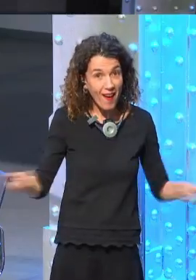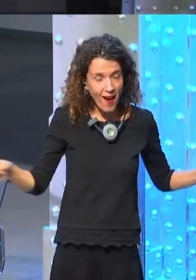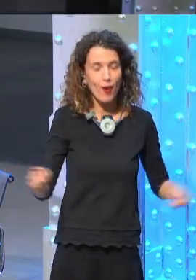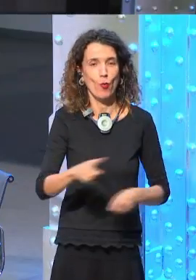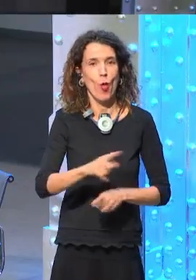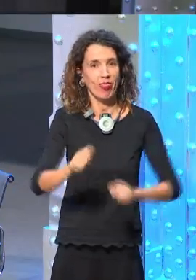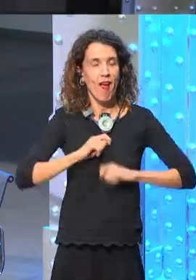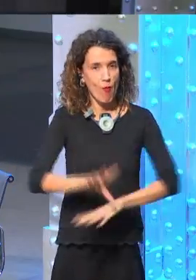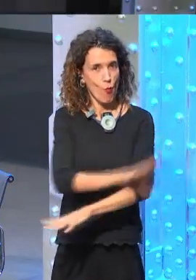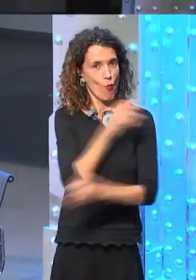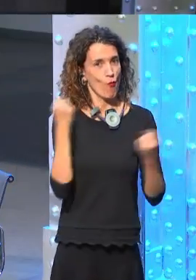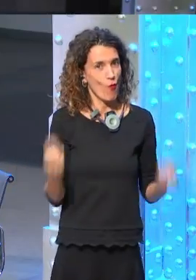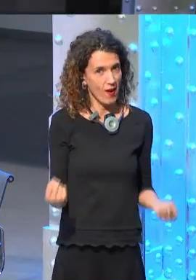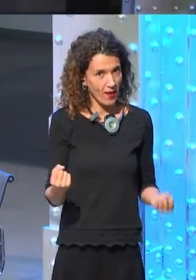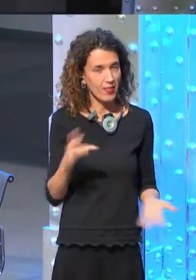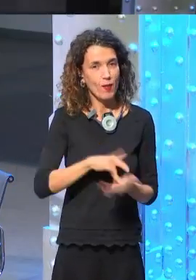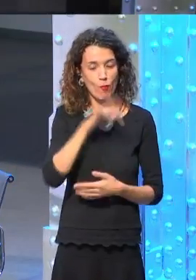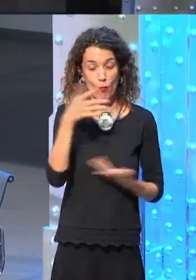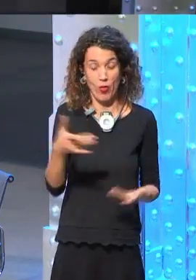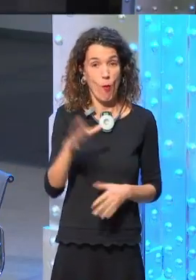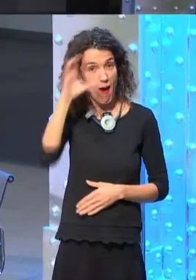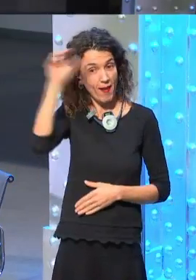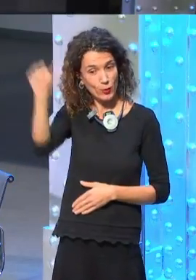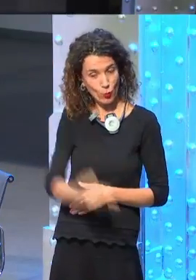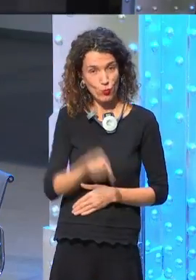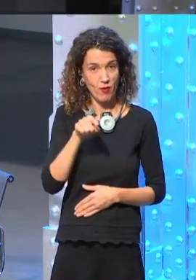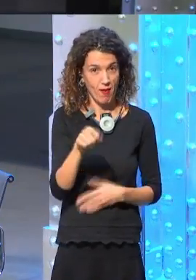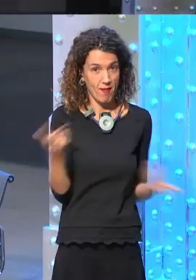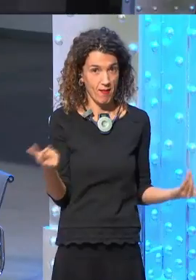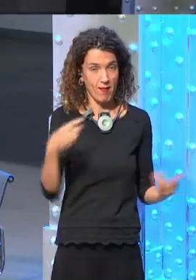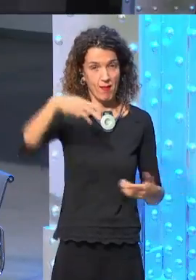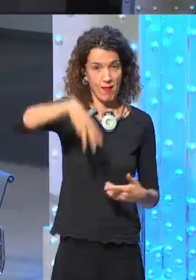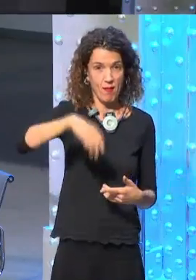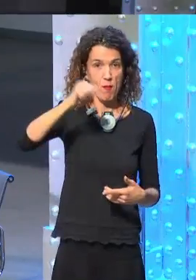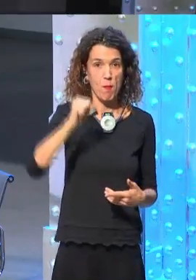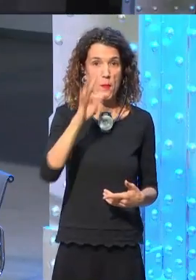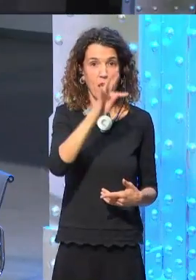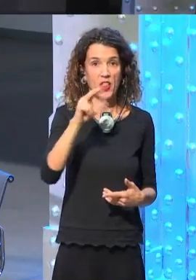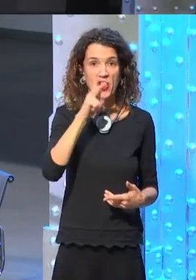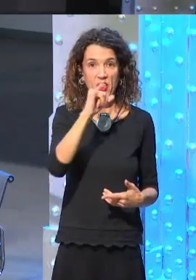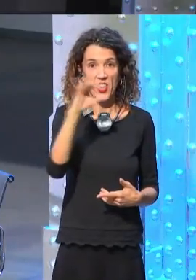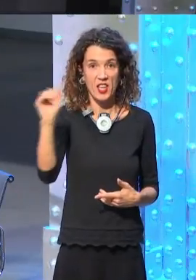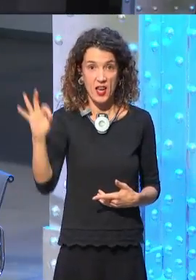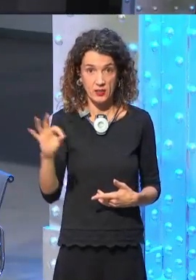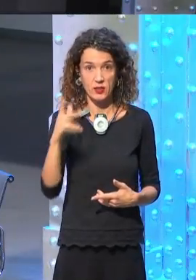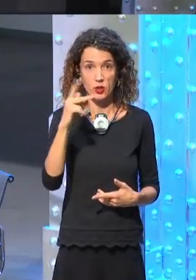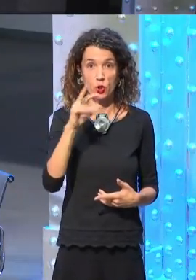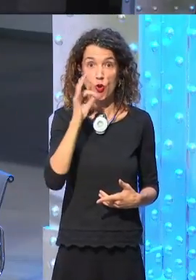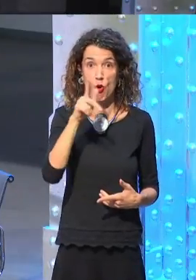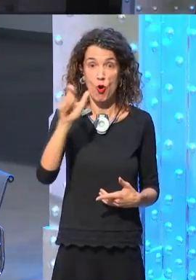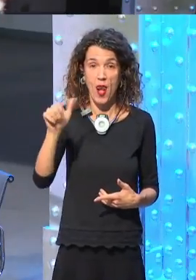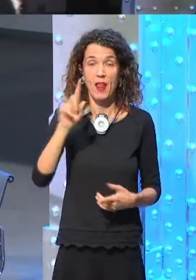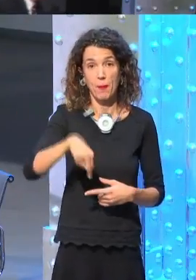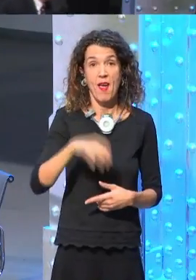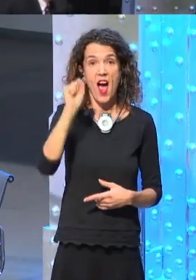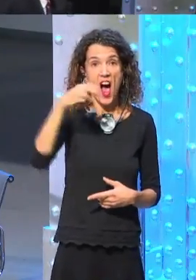estamos emocionadísimos de poder escuchar a Matthias Kohler. Completar. Tenemos también